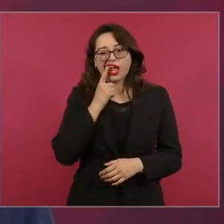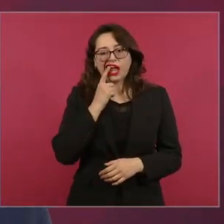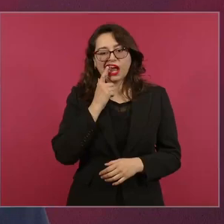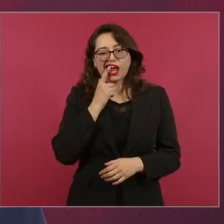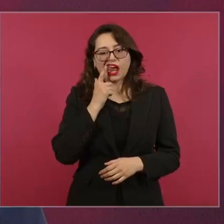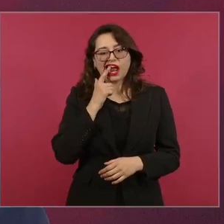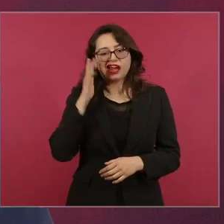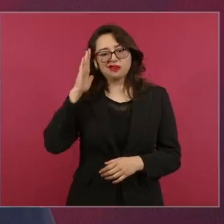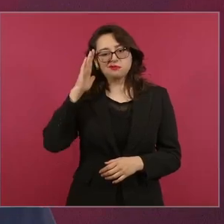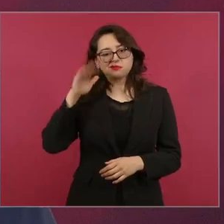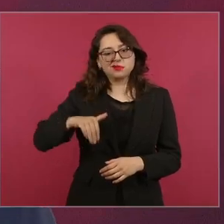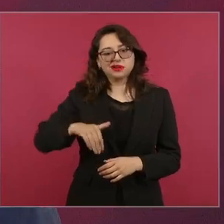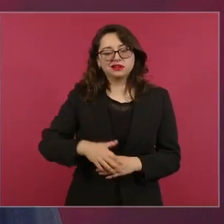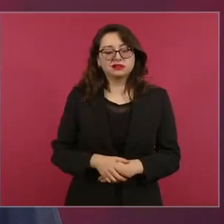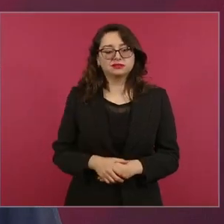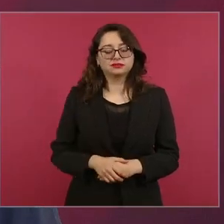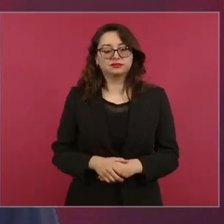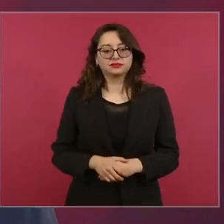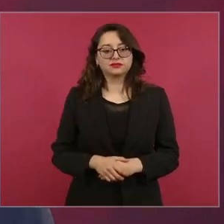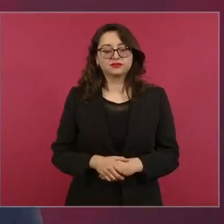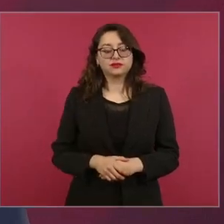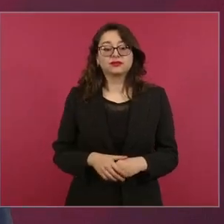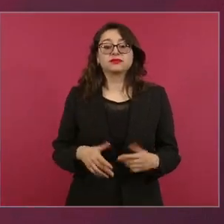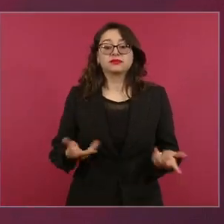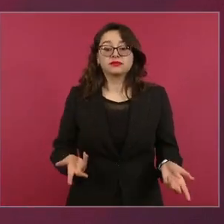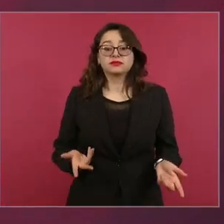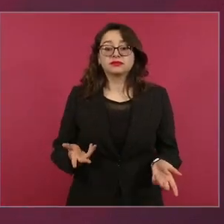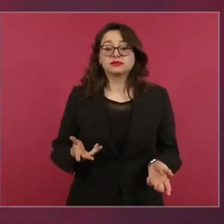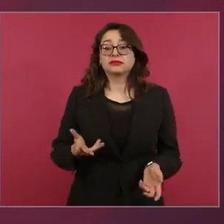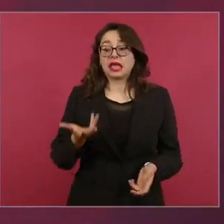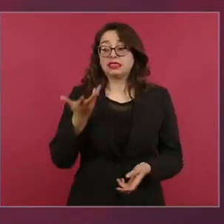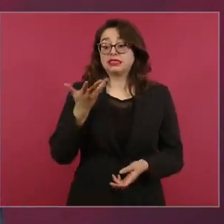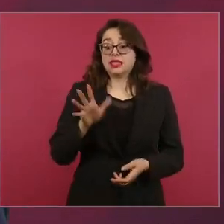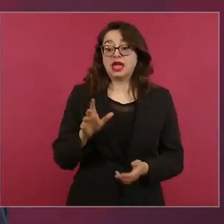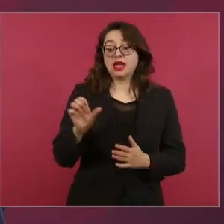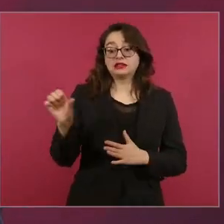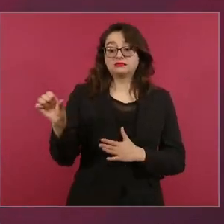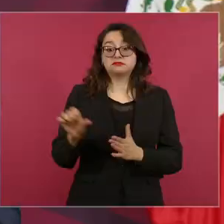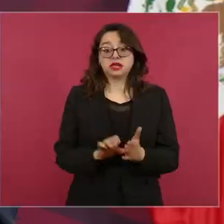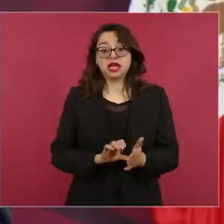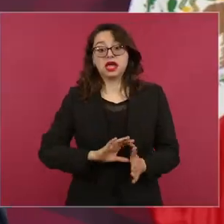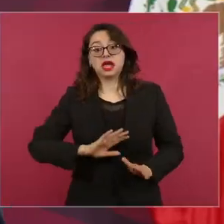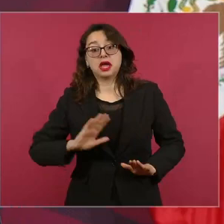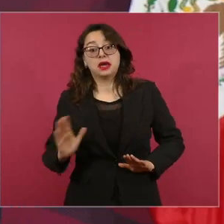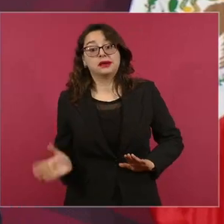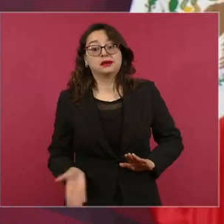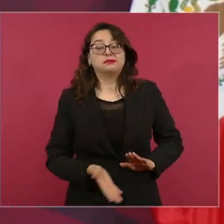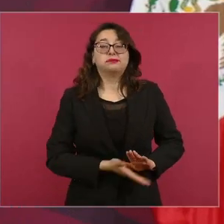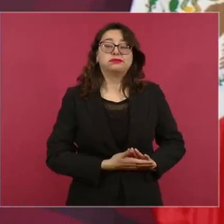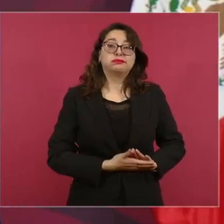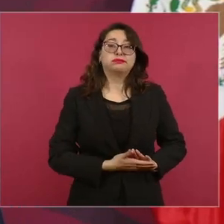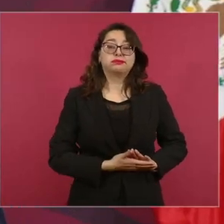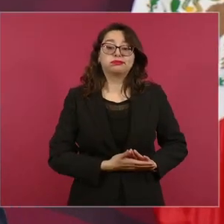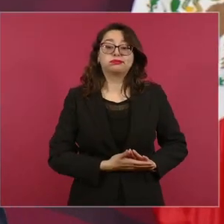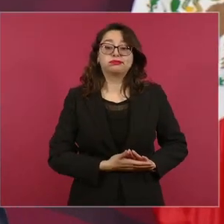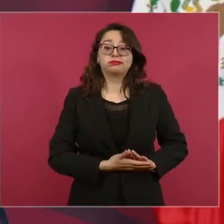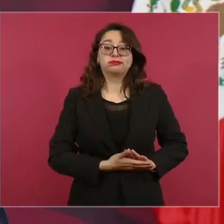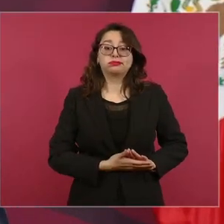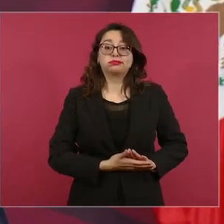después de 10 meses se votó el asunto, se regresa al juzgado,